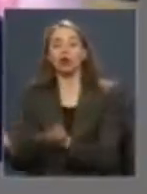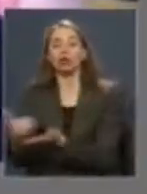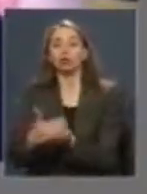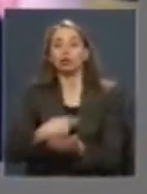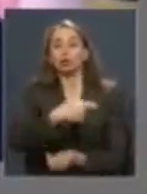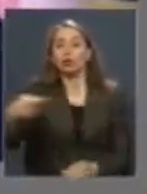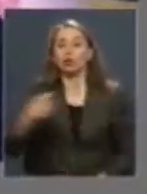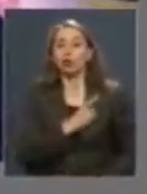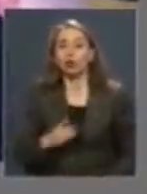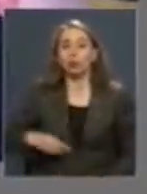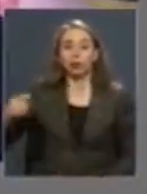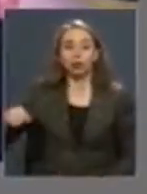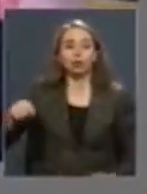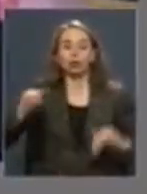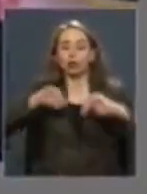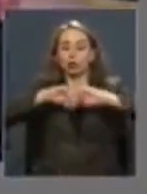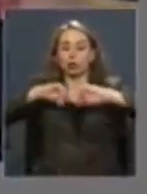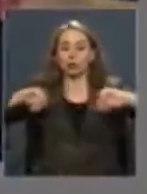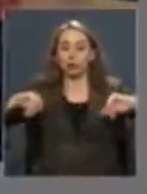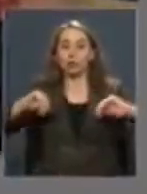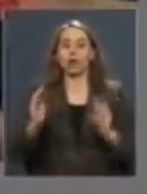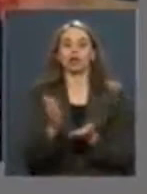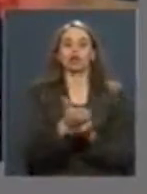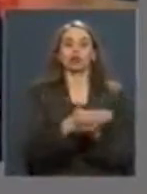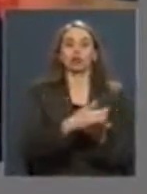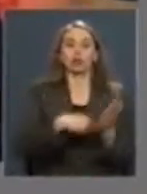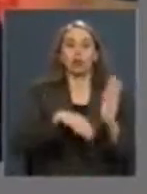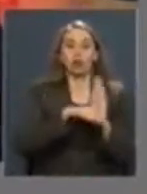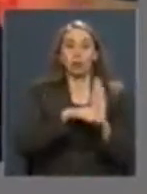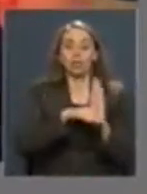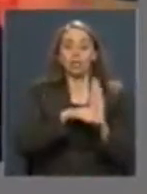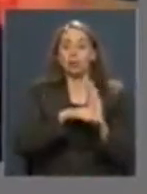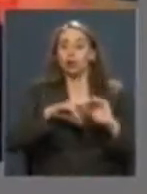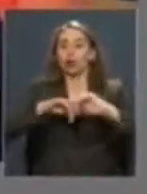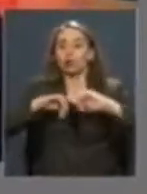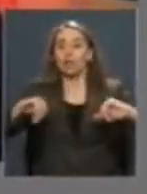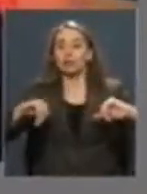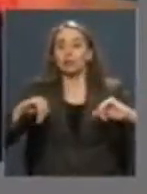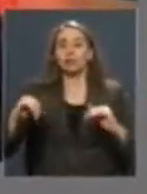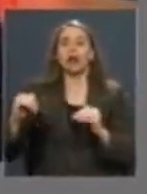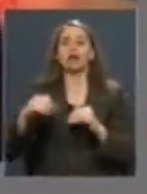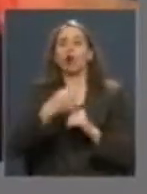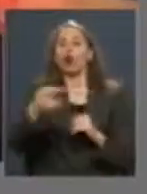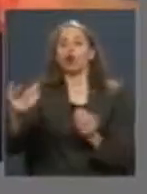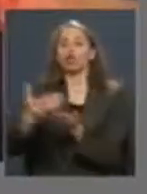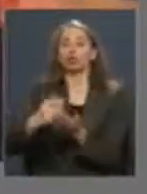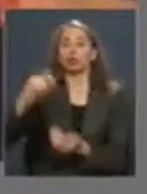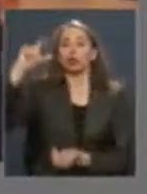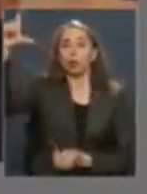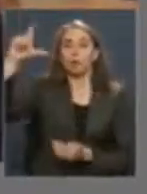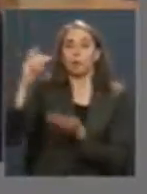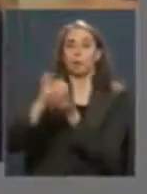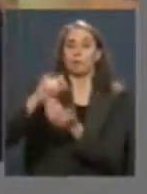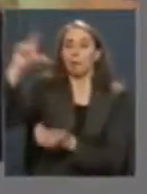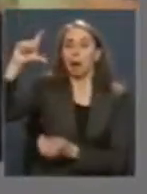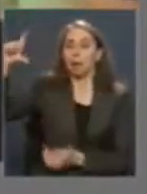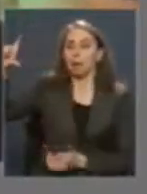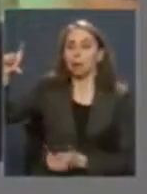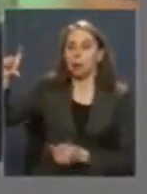Nada de eso. Está separado el sueldo mínimo, está separado de todo. Los sueldos máximos están separados de